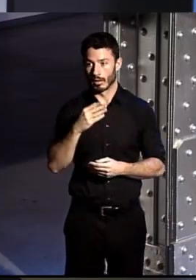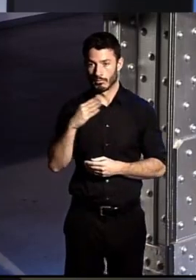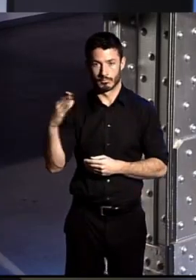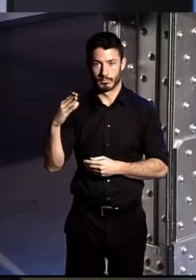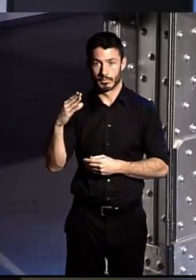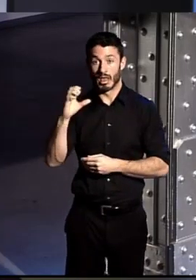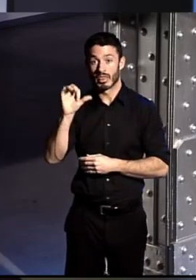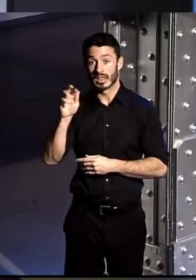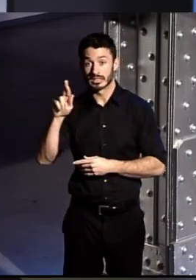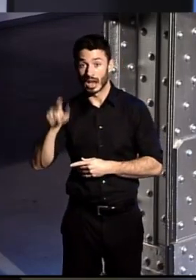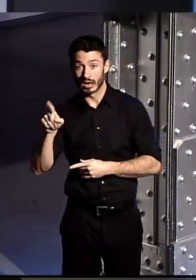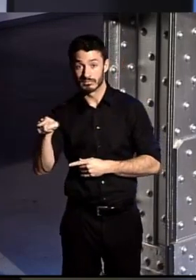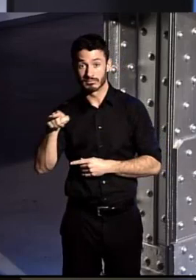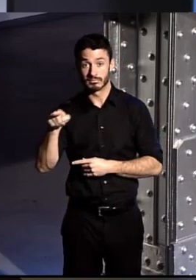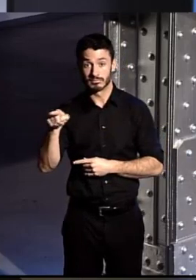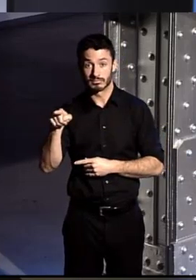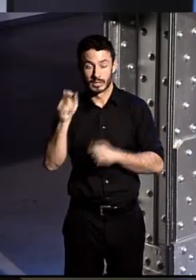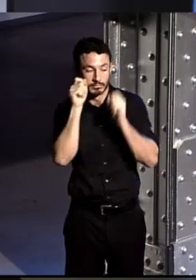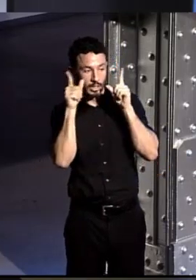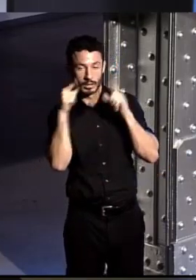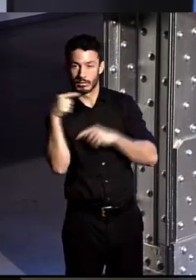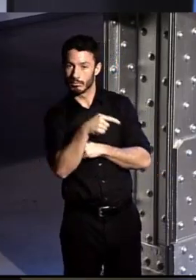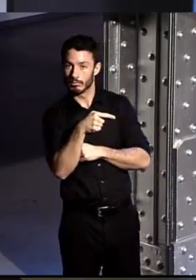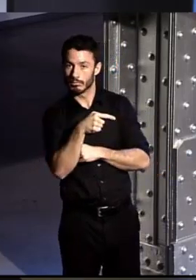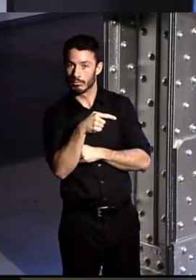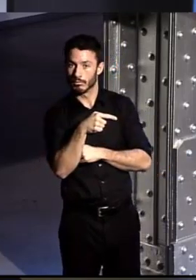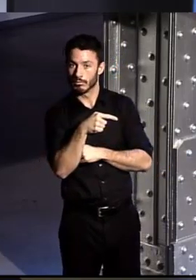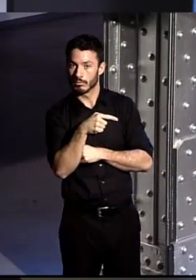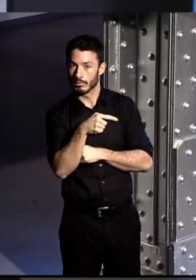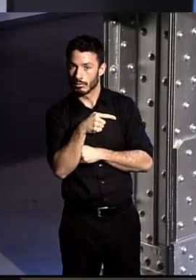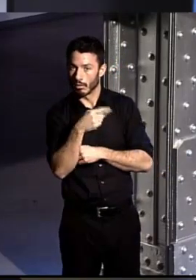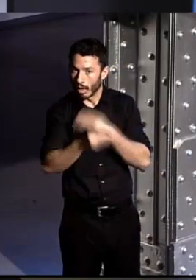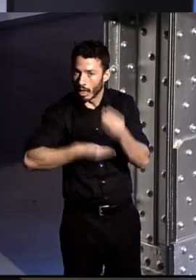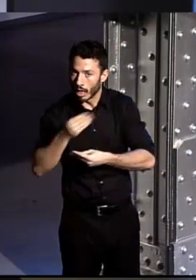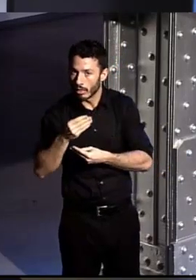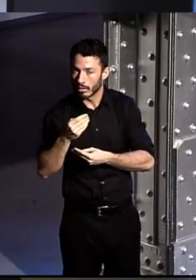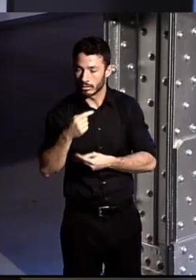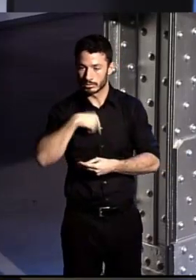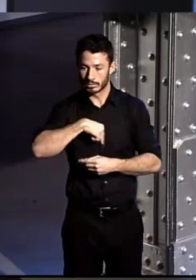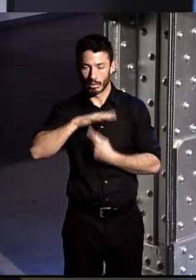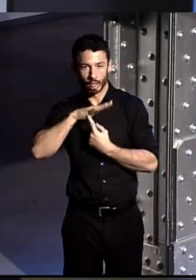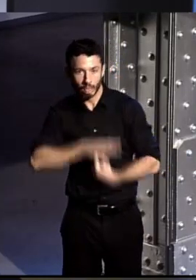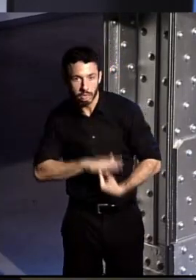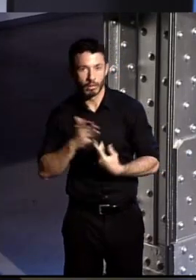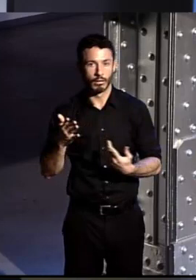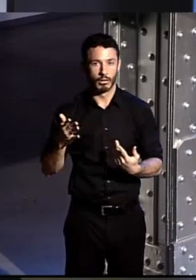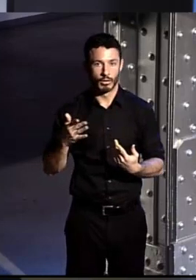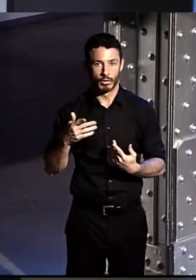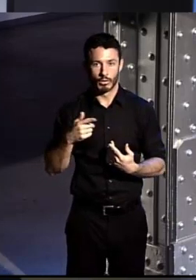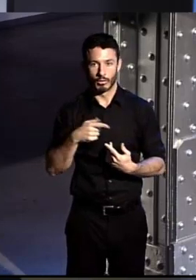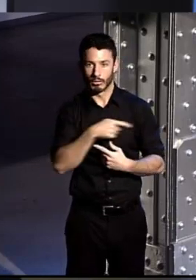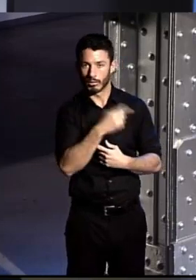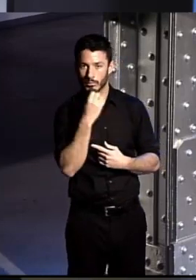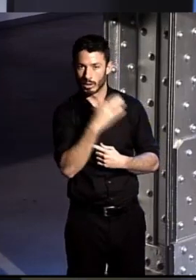nada a su marido, pero cuando César Cascabel en la trama se da cuenta de que ha sucedido eso, no se siente humillado, no se siente